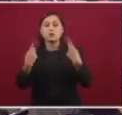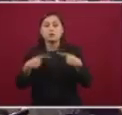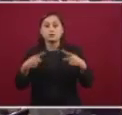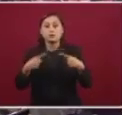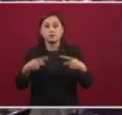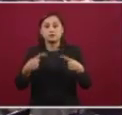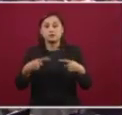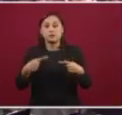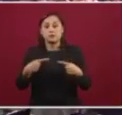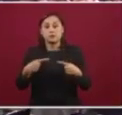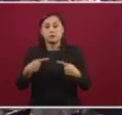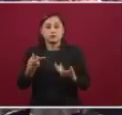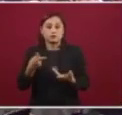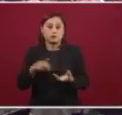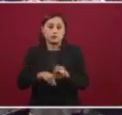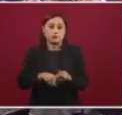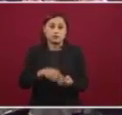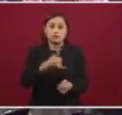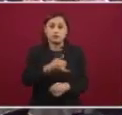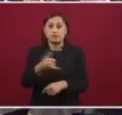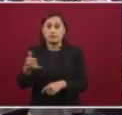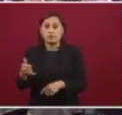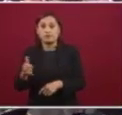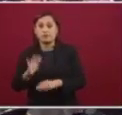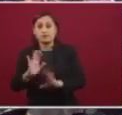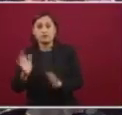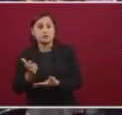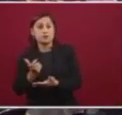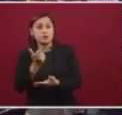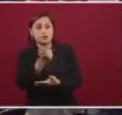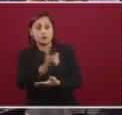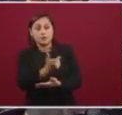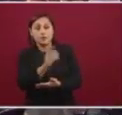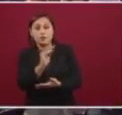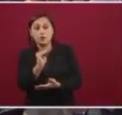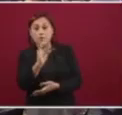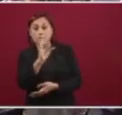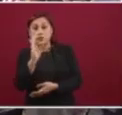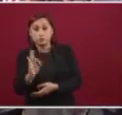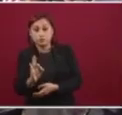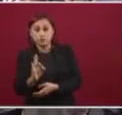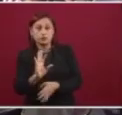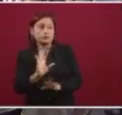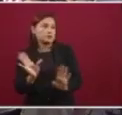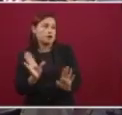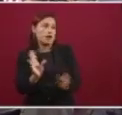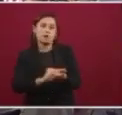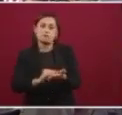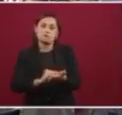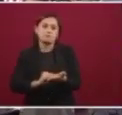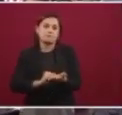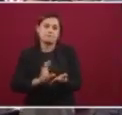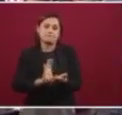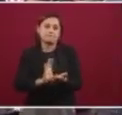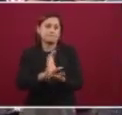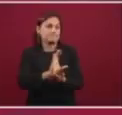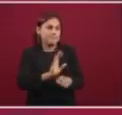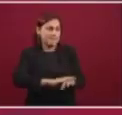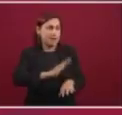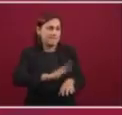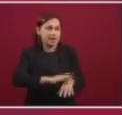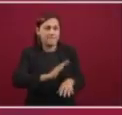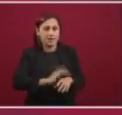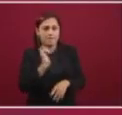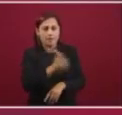Infonavit, 90% su escritura. O sea, se condona, se